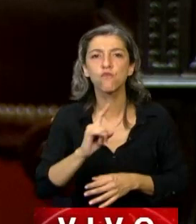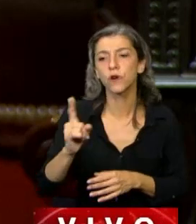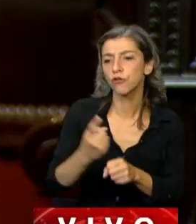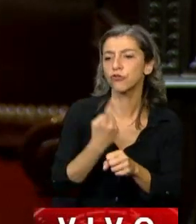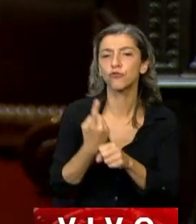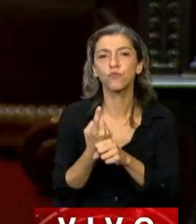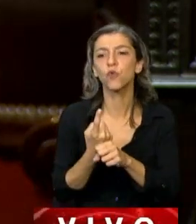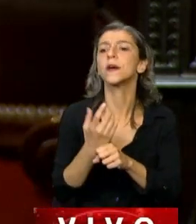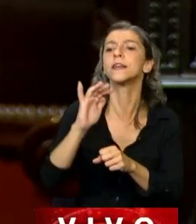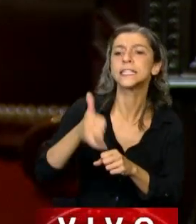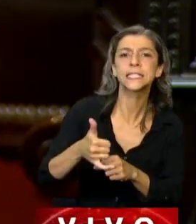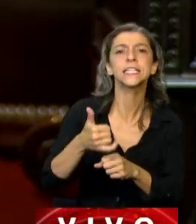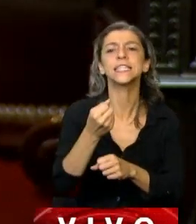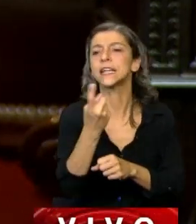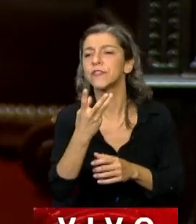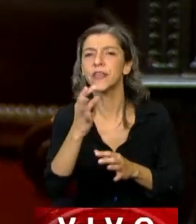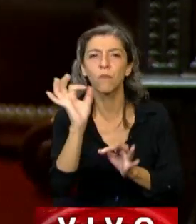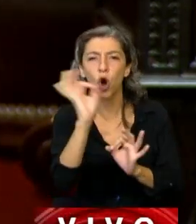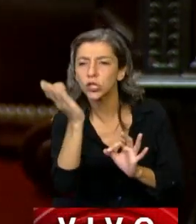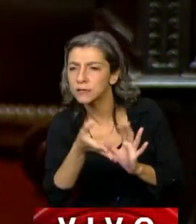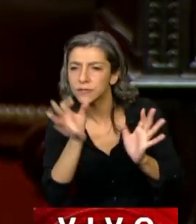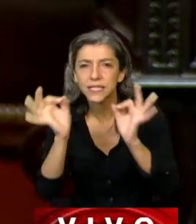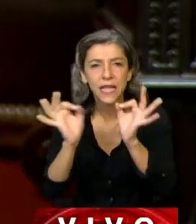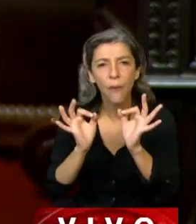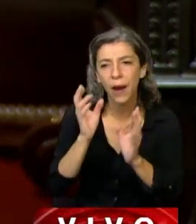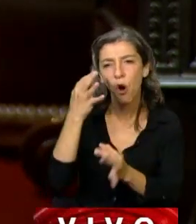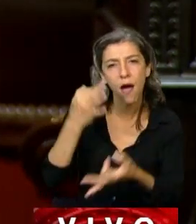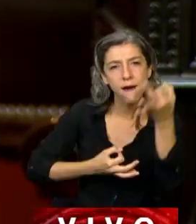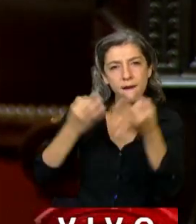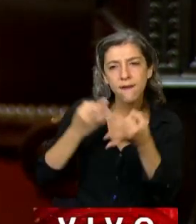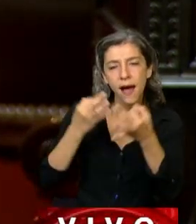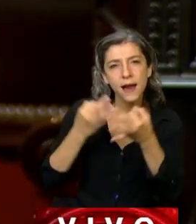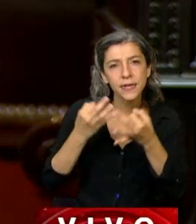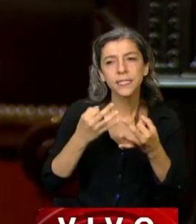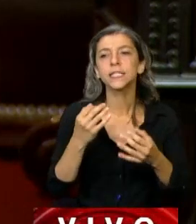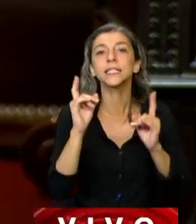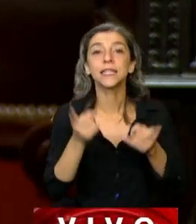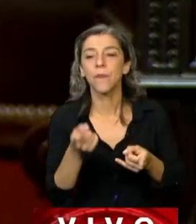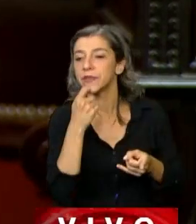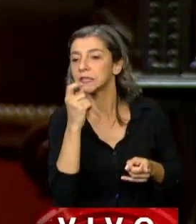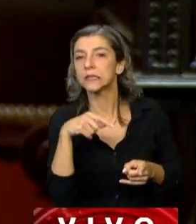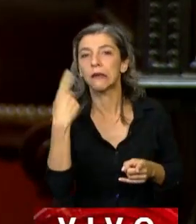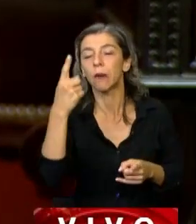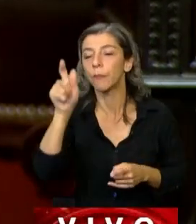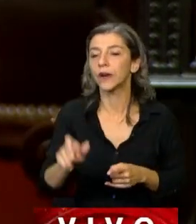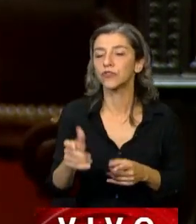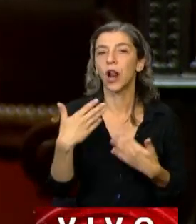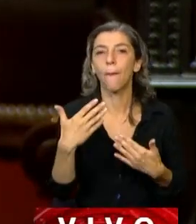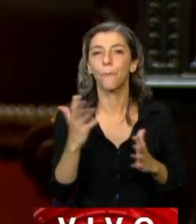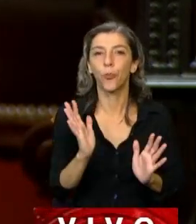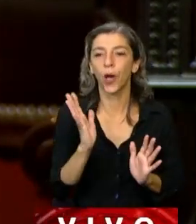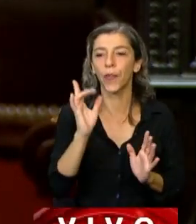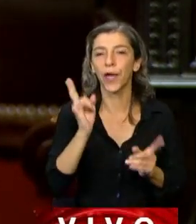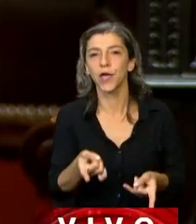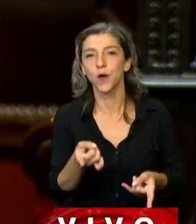una ley que después puede terminar burlando el objeto de esa norma y analizar el efecto disuasivo que tiene que